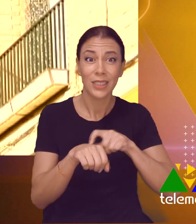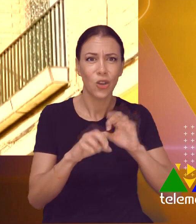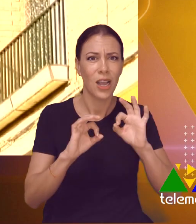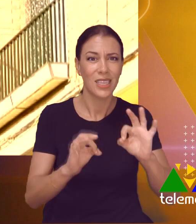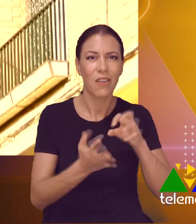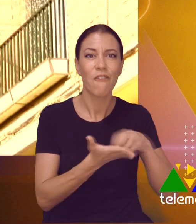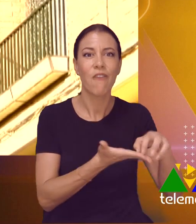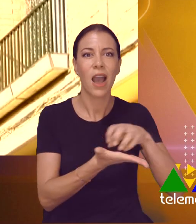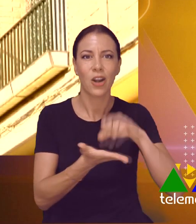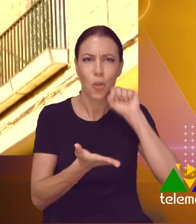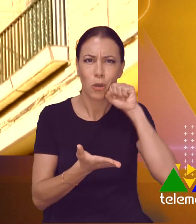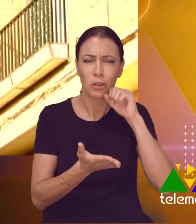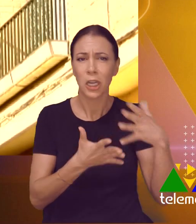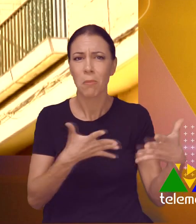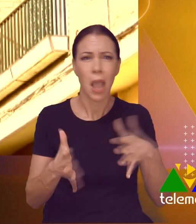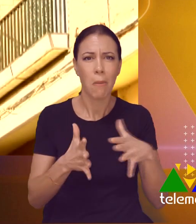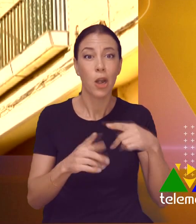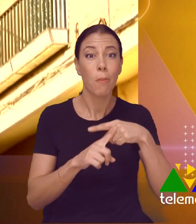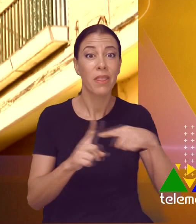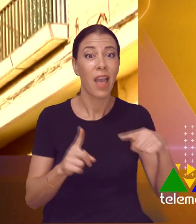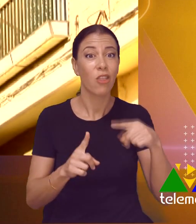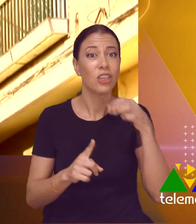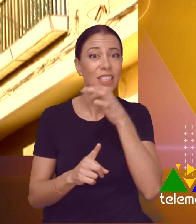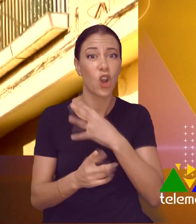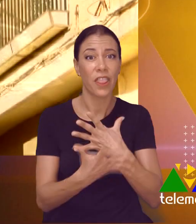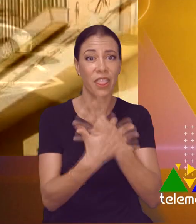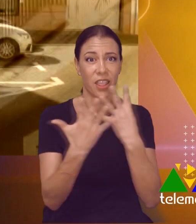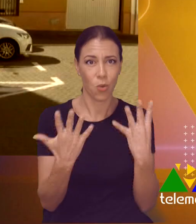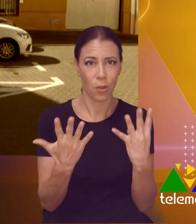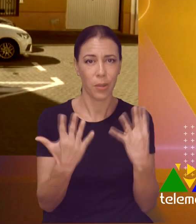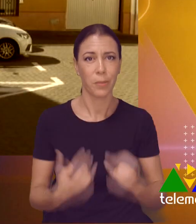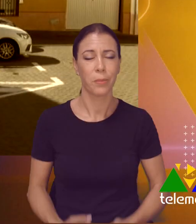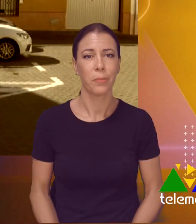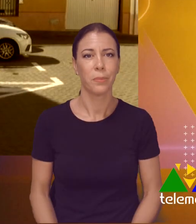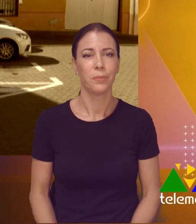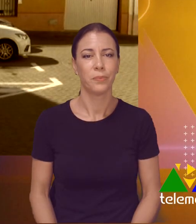como barrio motrileño a mediados del siglo XIX.